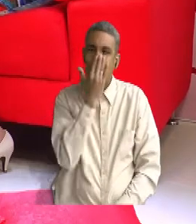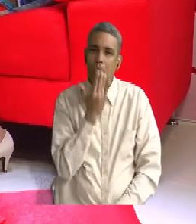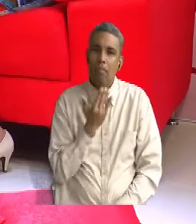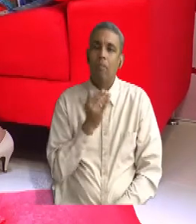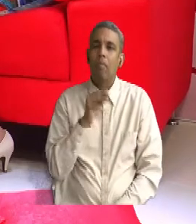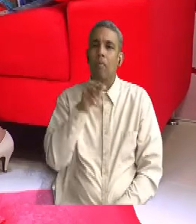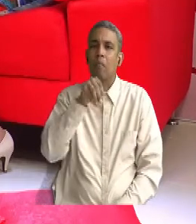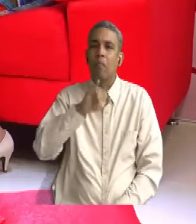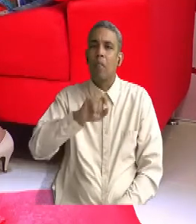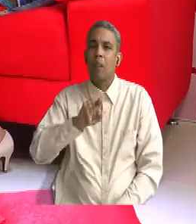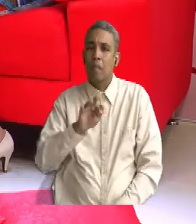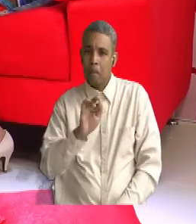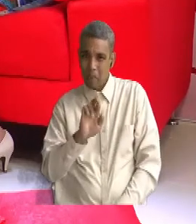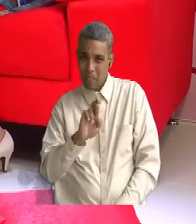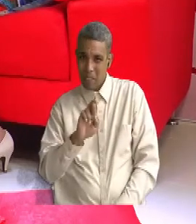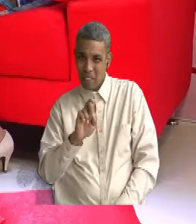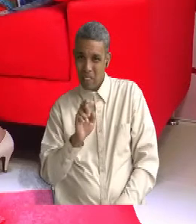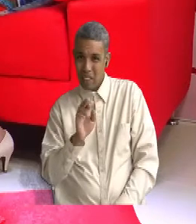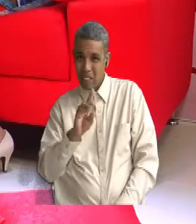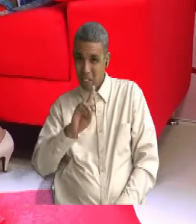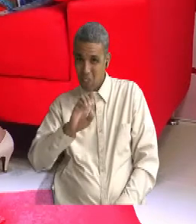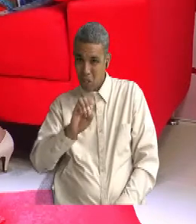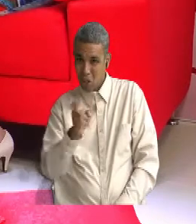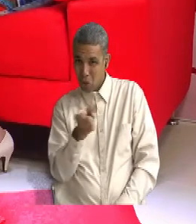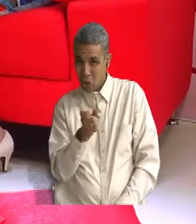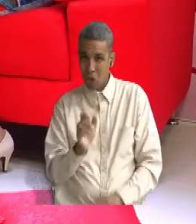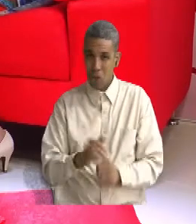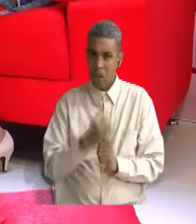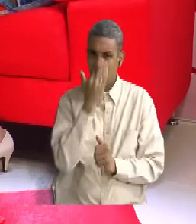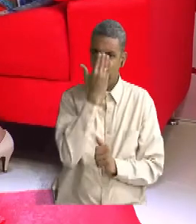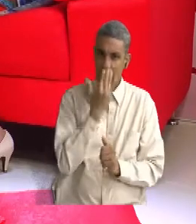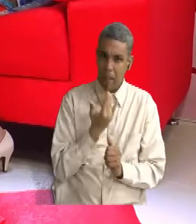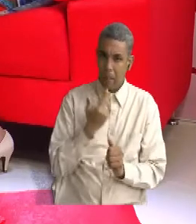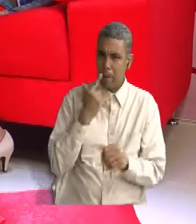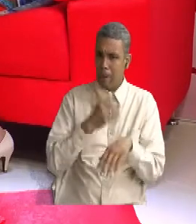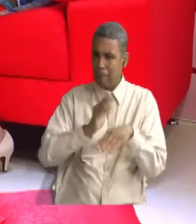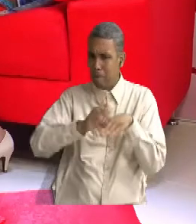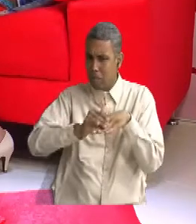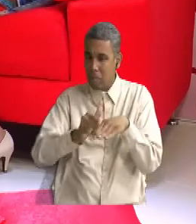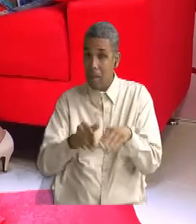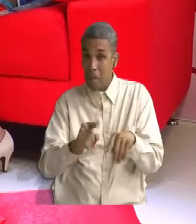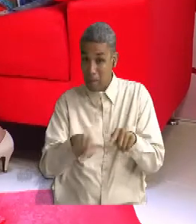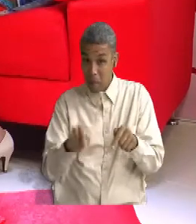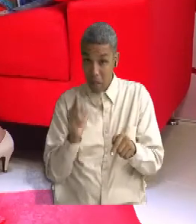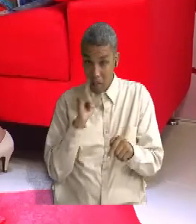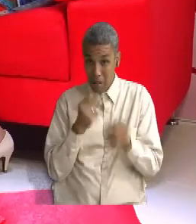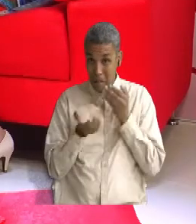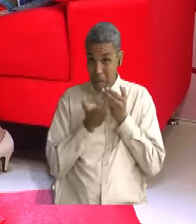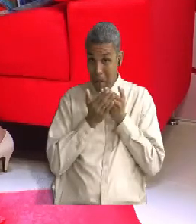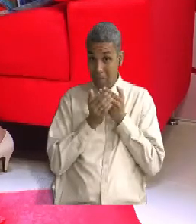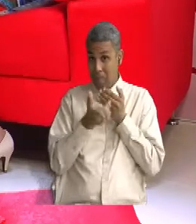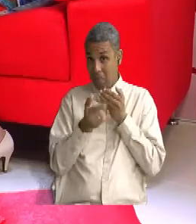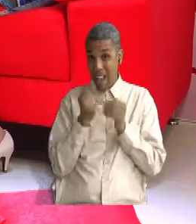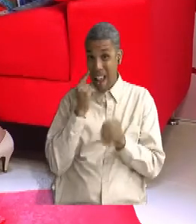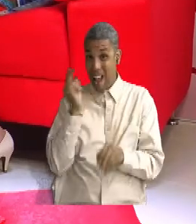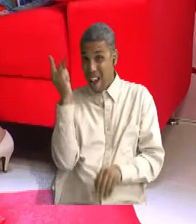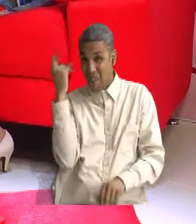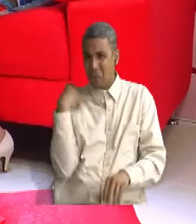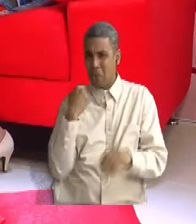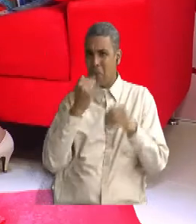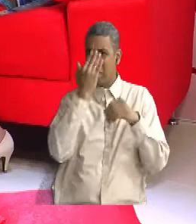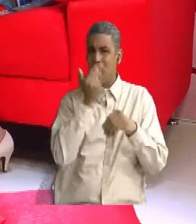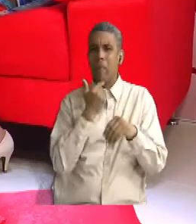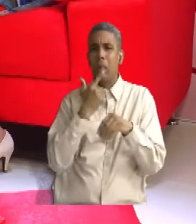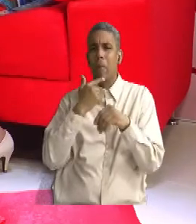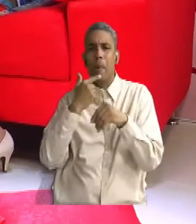Mr. Doc Comidas Rápidas Barranca Bermeja. Yo he estado enviando solicitudes, si llegan a ver por ahí, por favor, la aceptan para que puedan participar en algunas promociones que vamos a